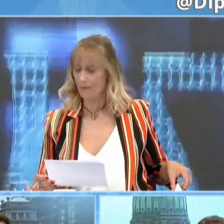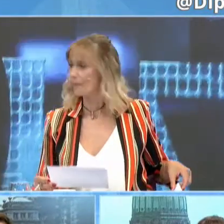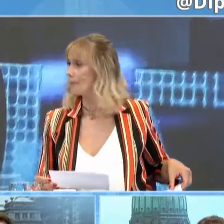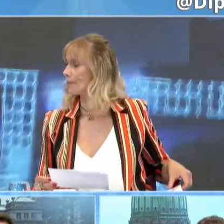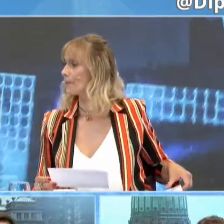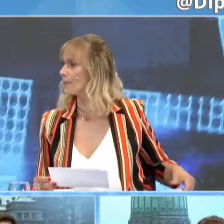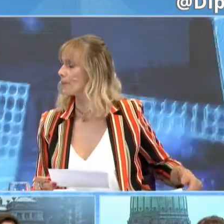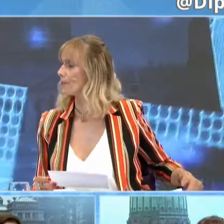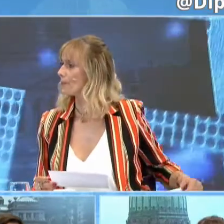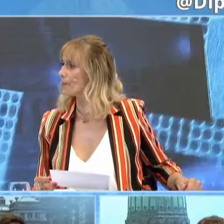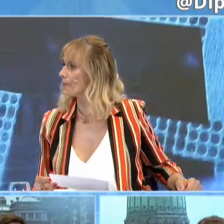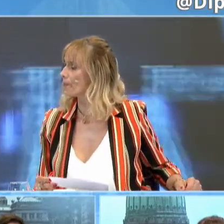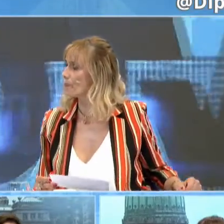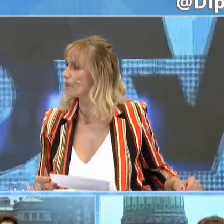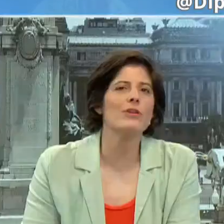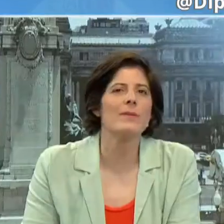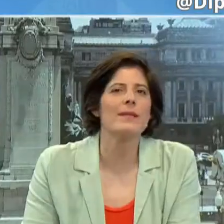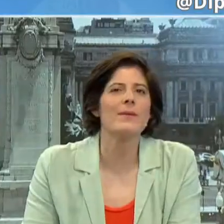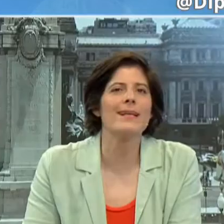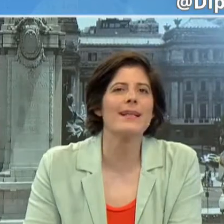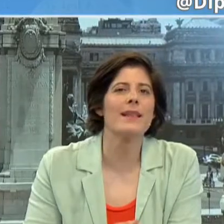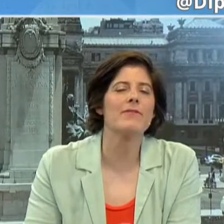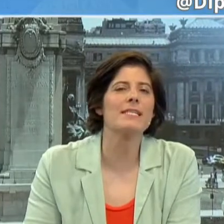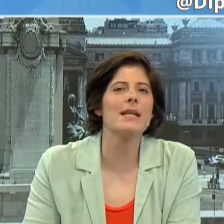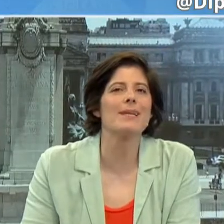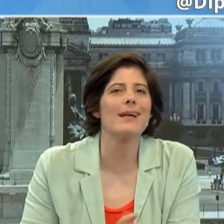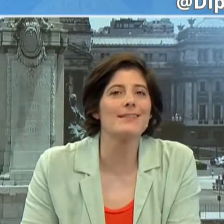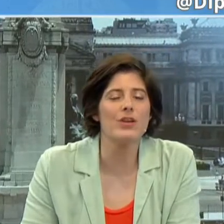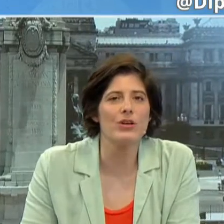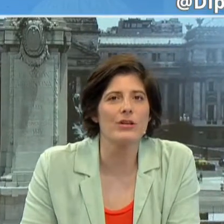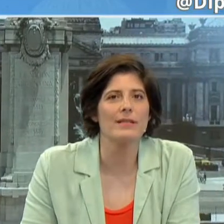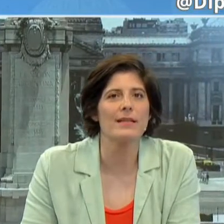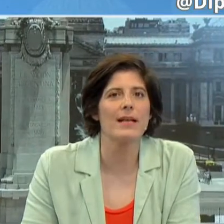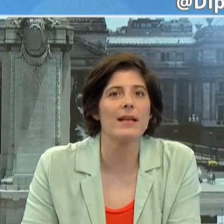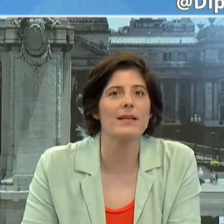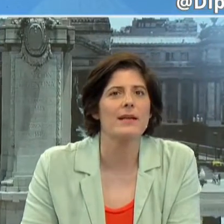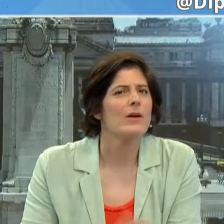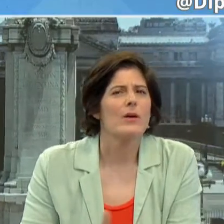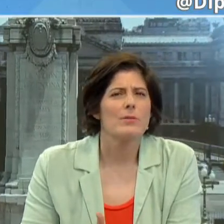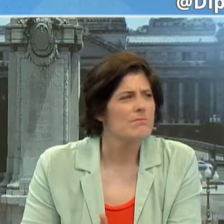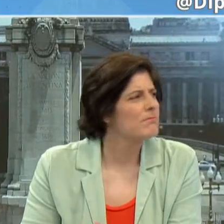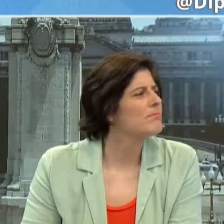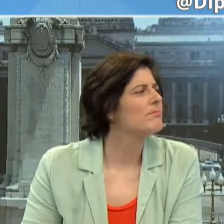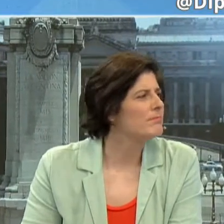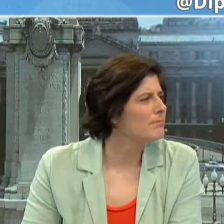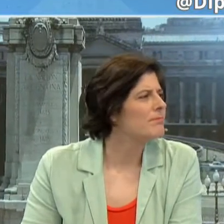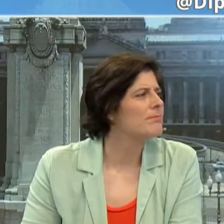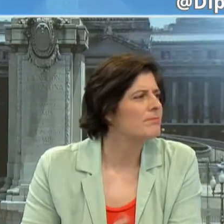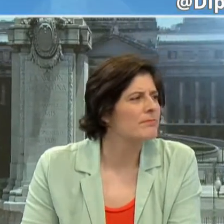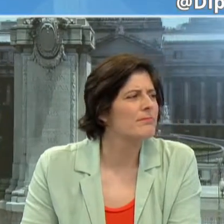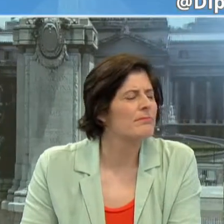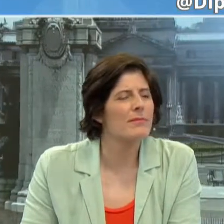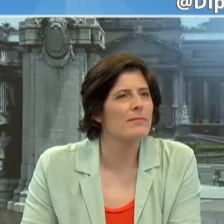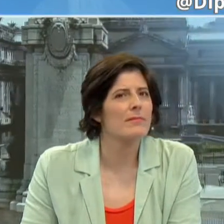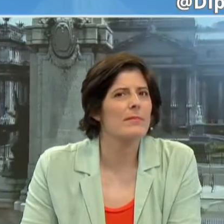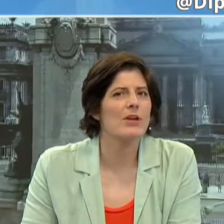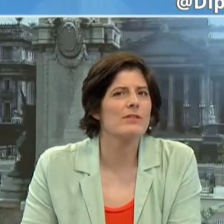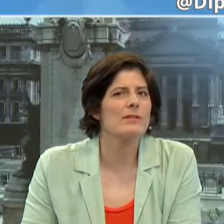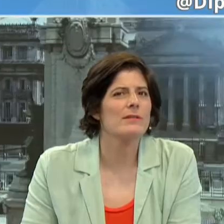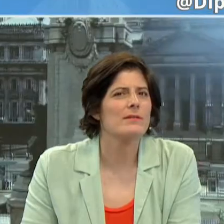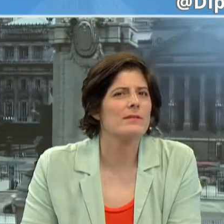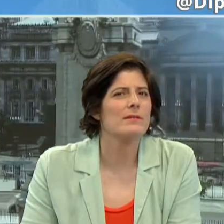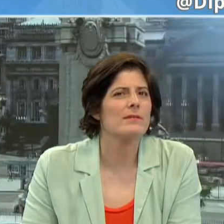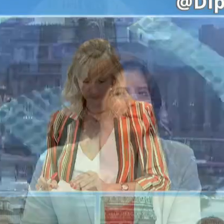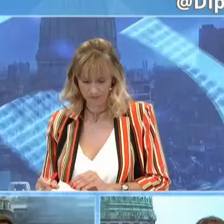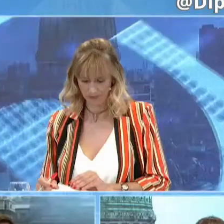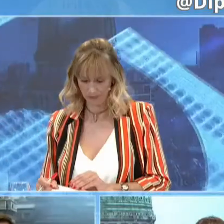diputados de Juntos por el Cambio que entrevistamos hoy nos comentaban que era de difícil aplicación esta Sí. ley. Posibilidad de juicios también, ¿no? Que el diputado La